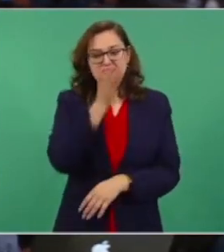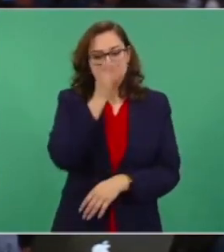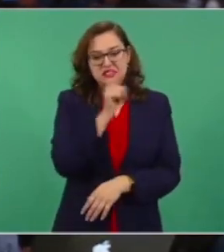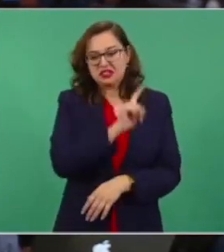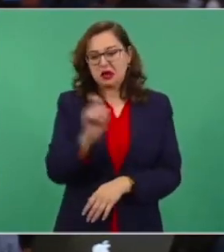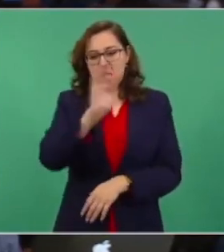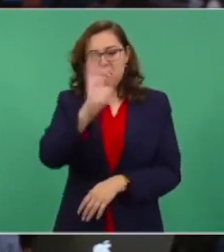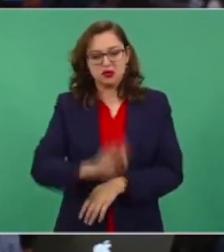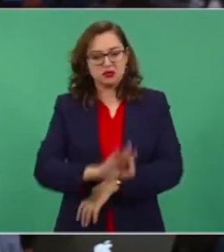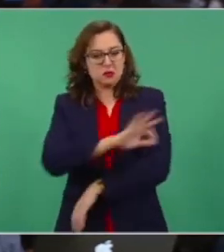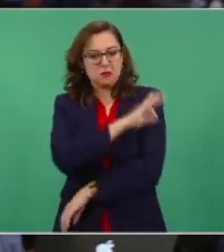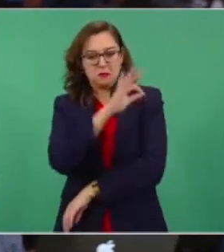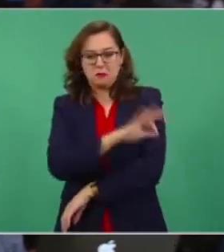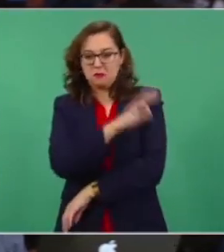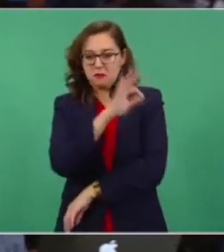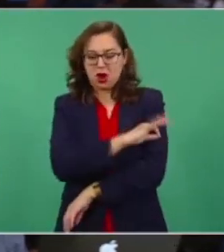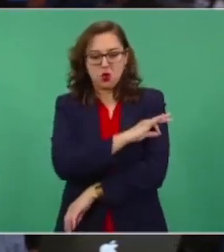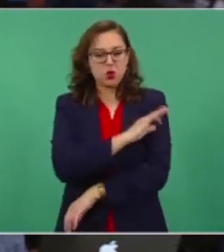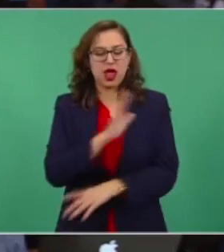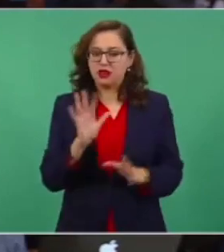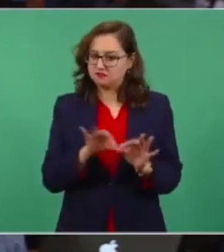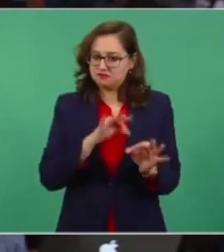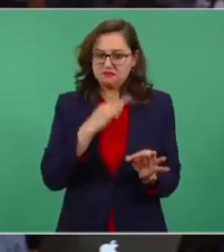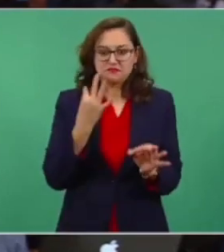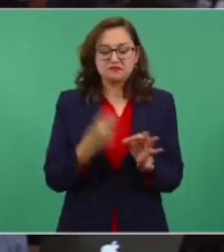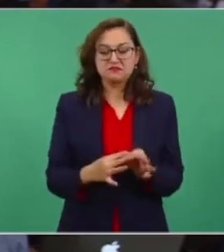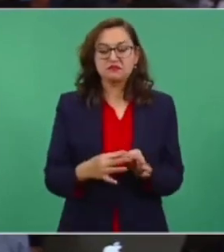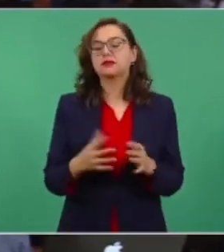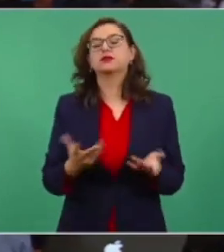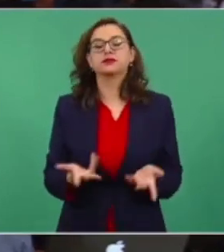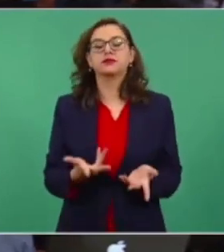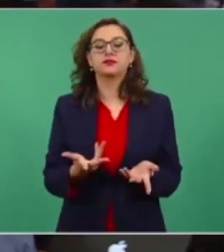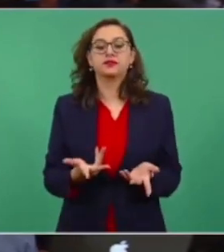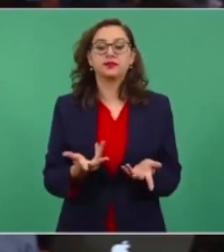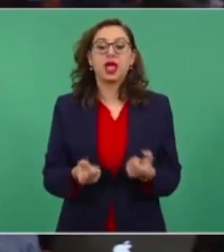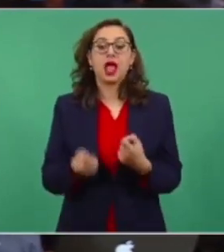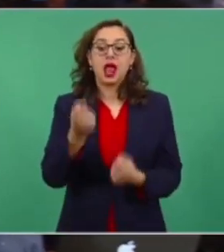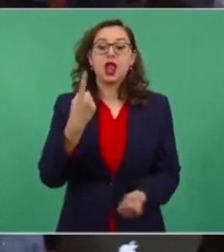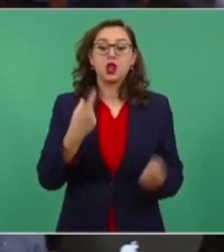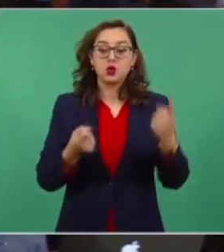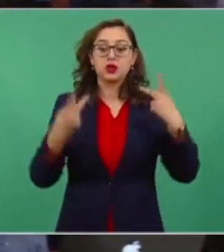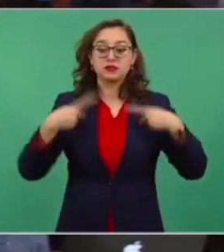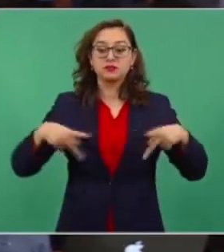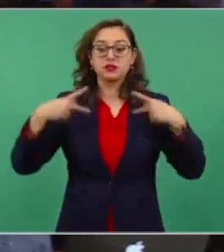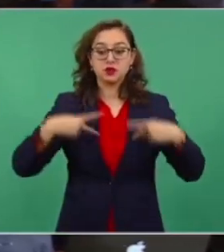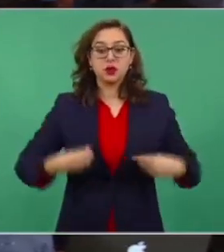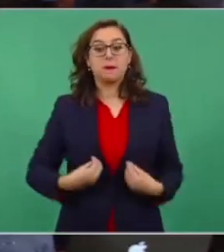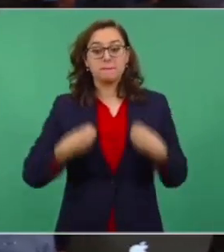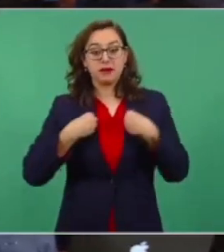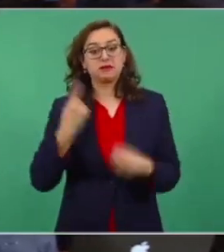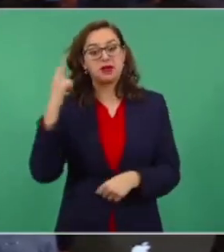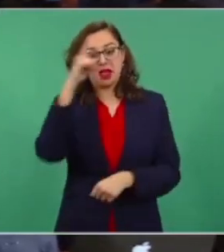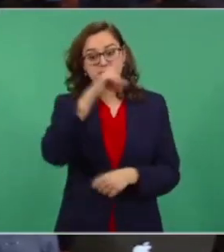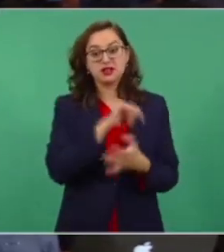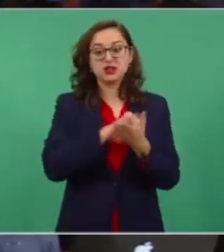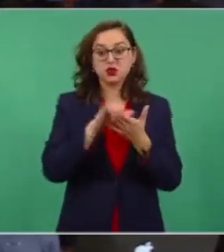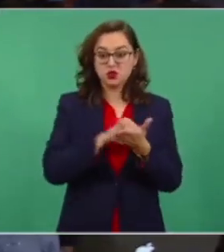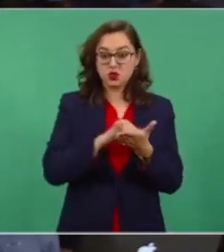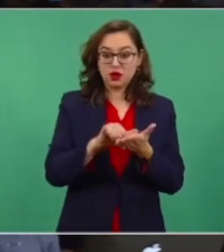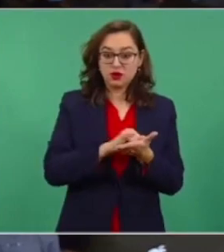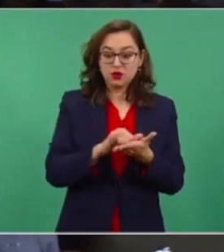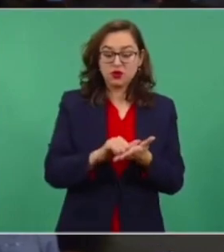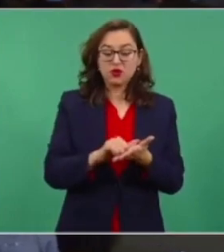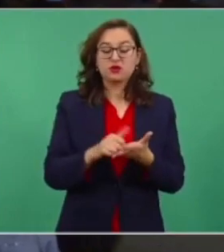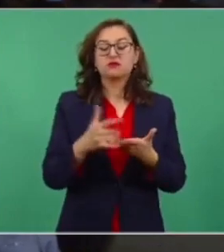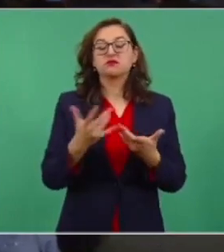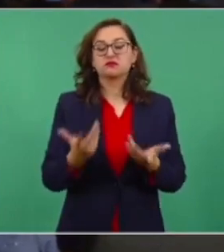la población. Comentaban algunos de los mexicoamericanos de allá de Nueva York que